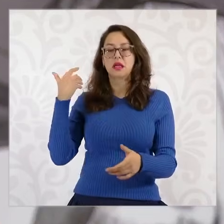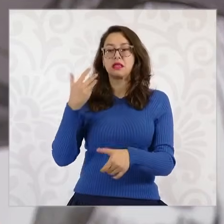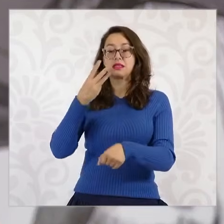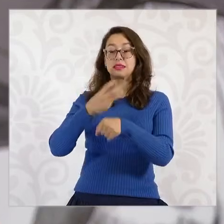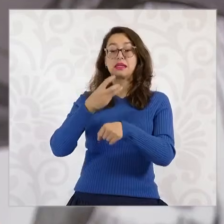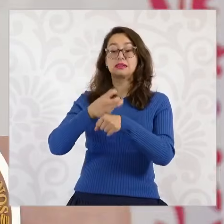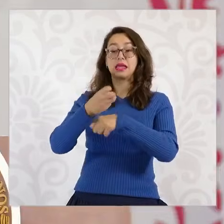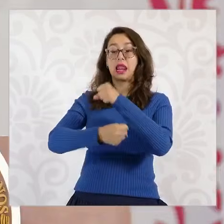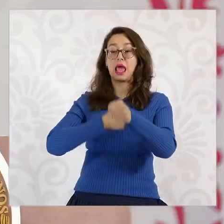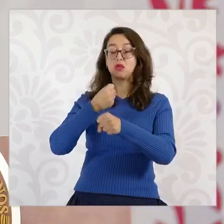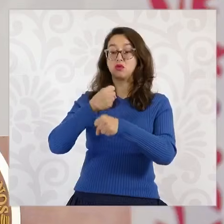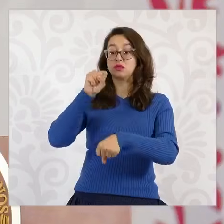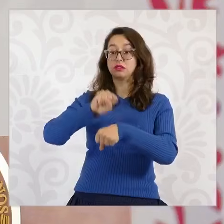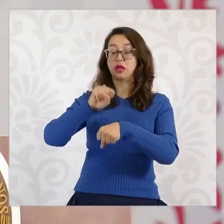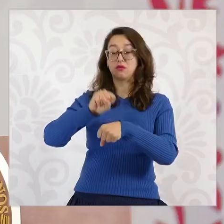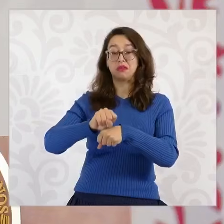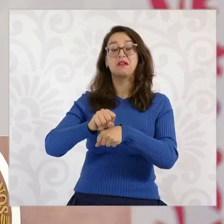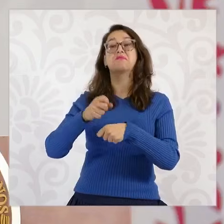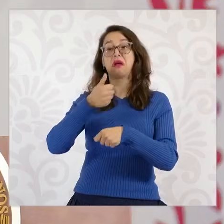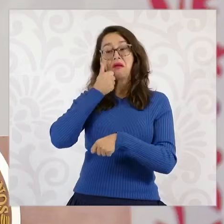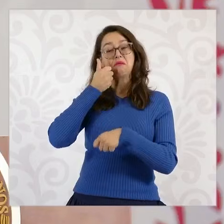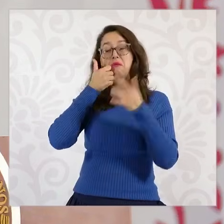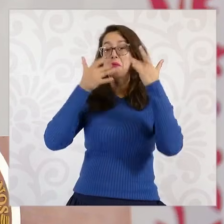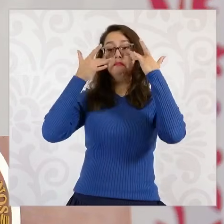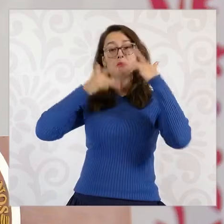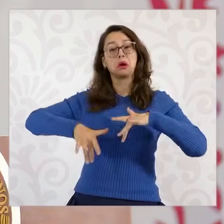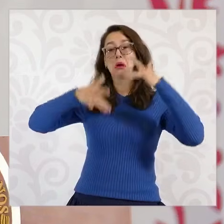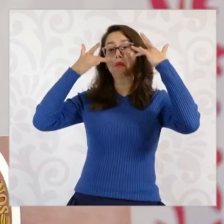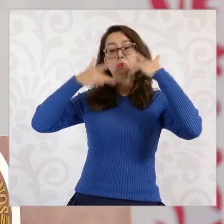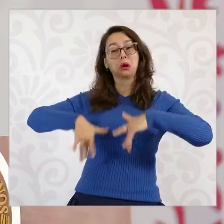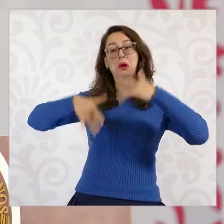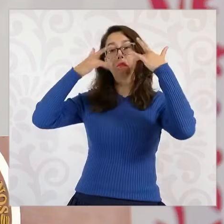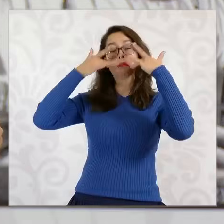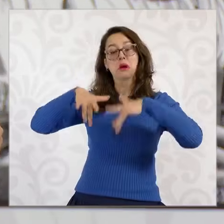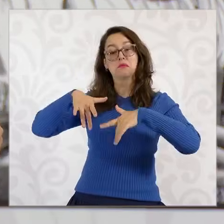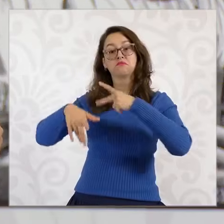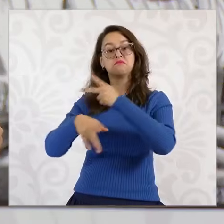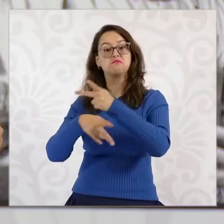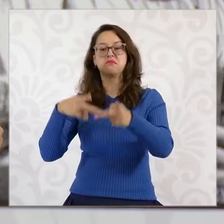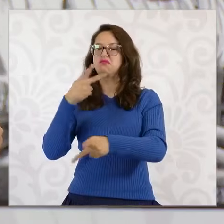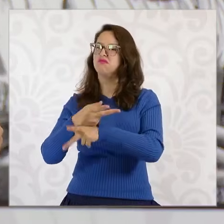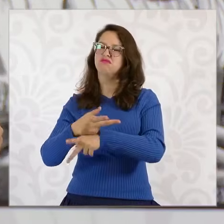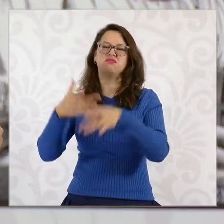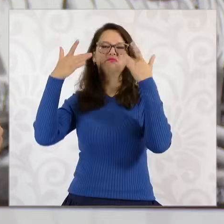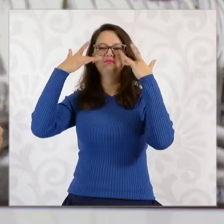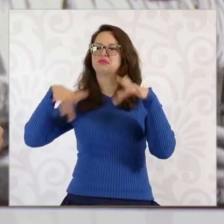deserción que ha disminuido pero que todavía se mantiene, y hay deserción en la educación media